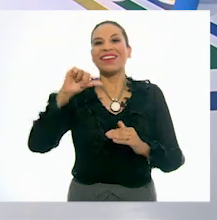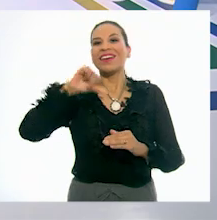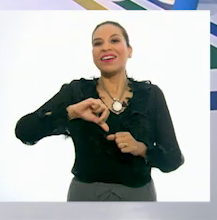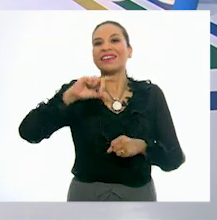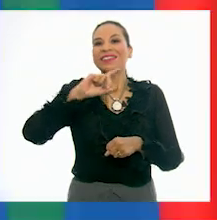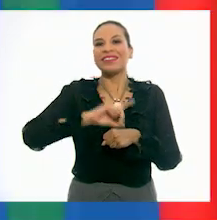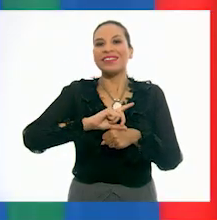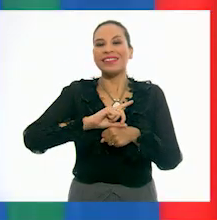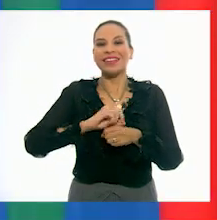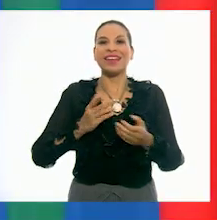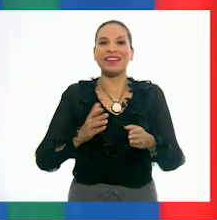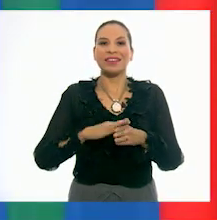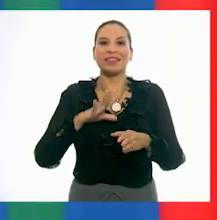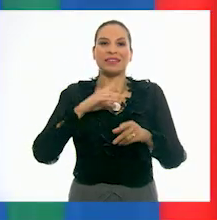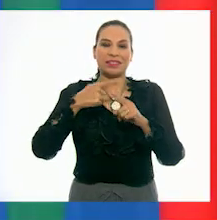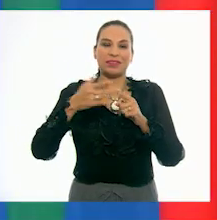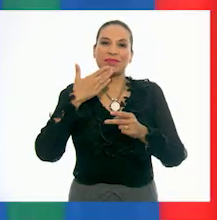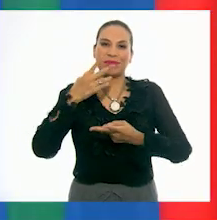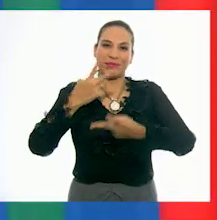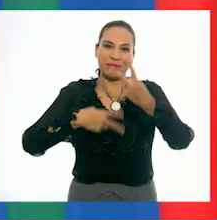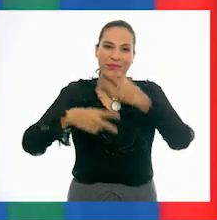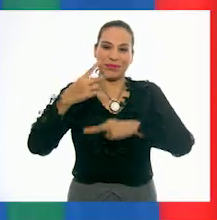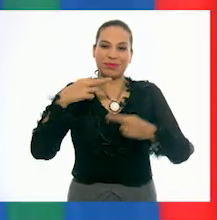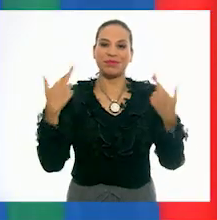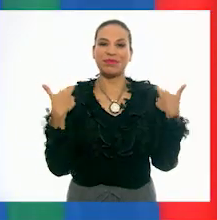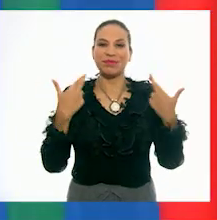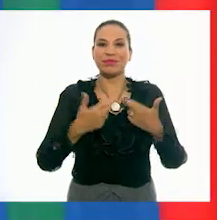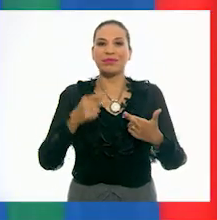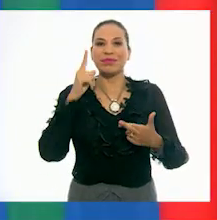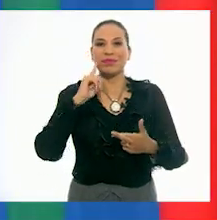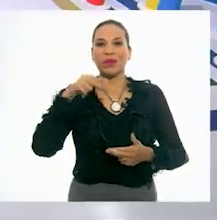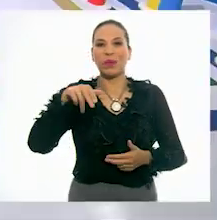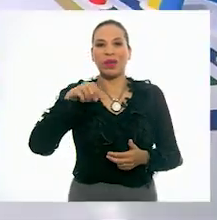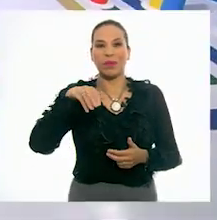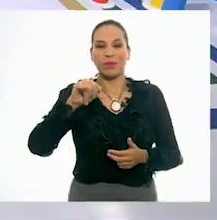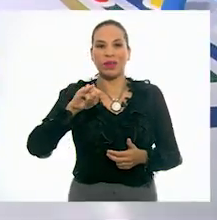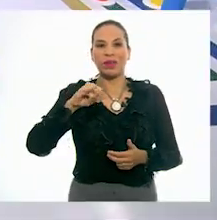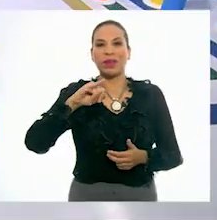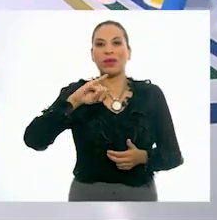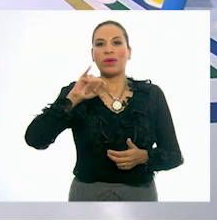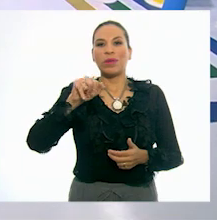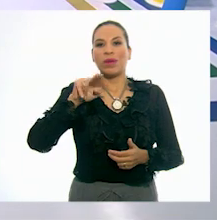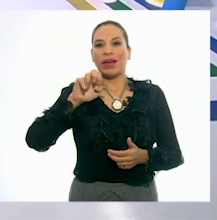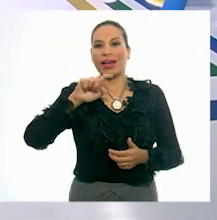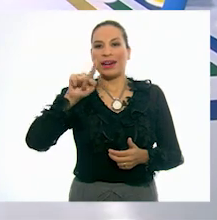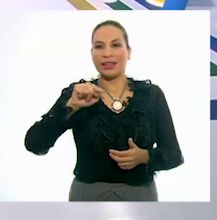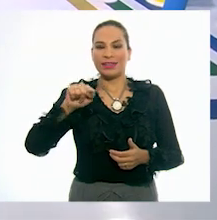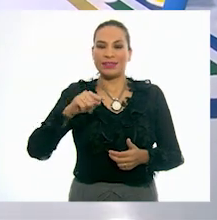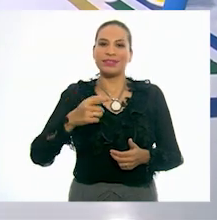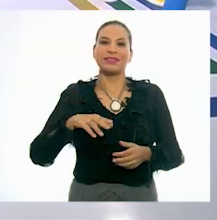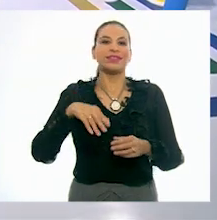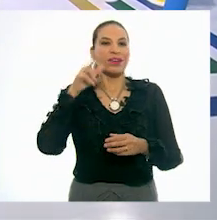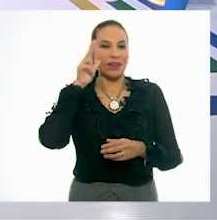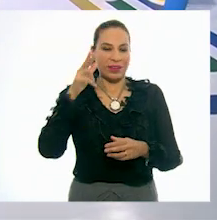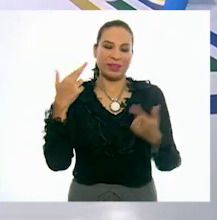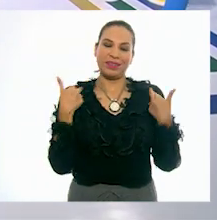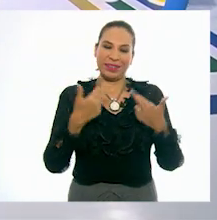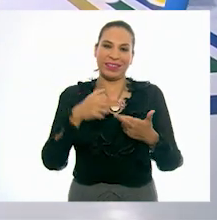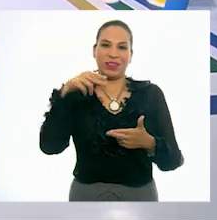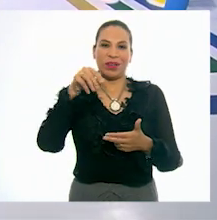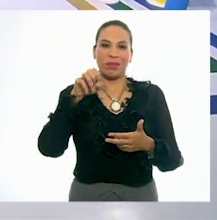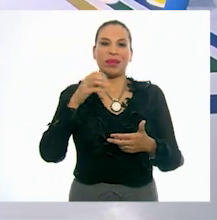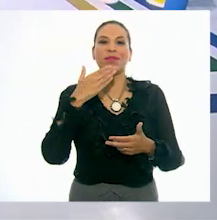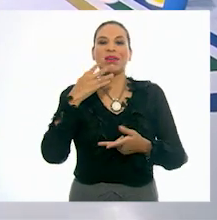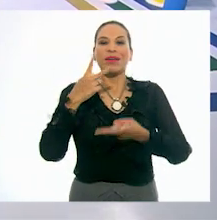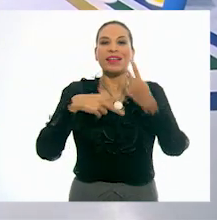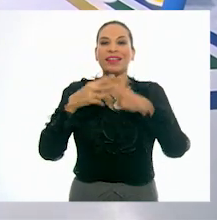de hoy le doy la más cordial de las bienvenidas a la maestra Noemí Juárez. Maestra Noemí, bienvenida. Hola Jenny, ¿cómo estás?